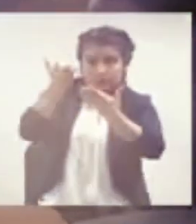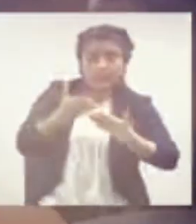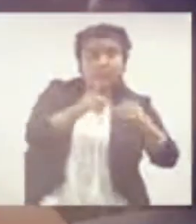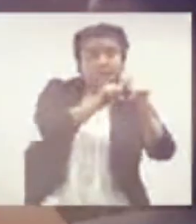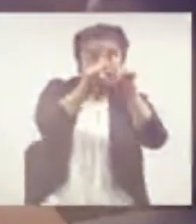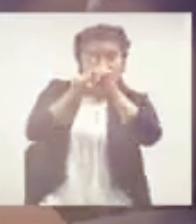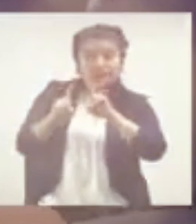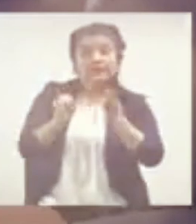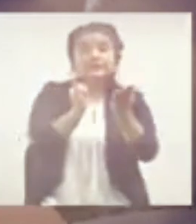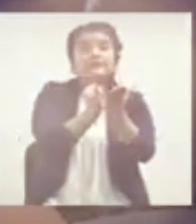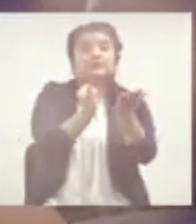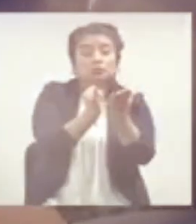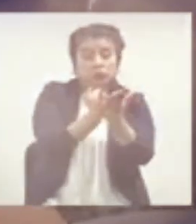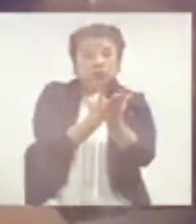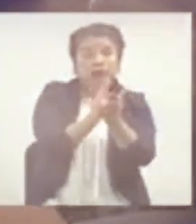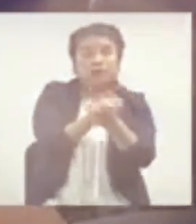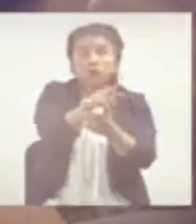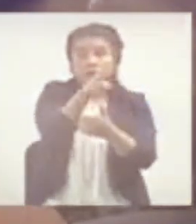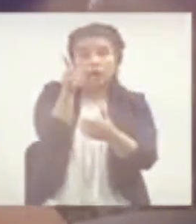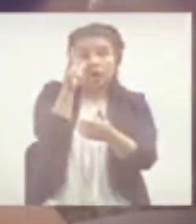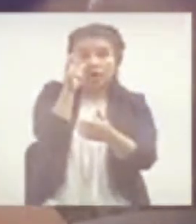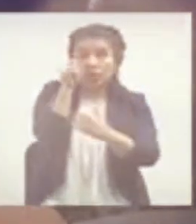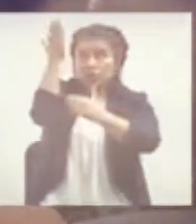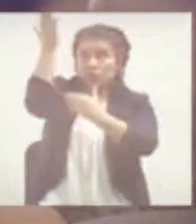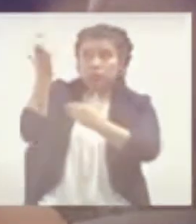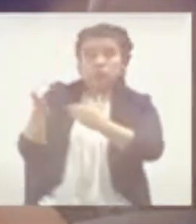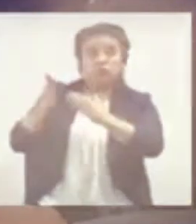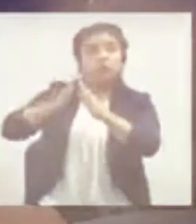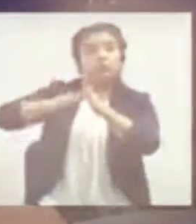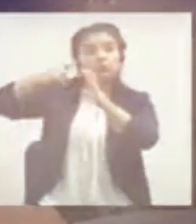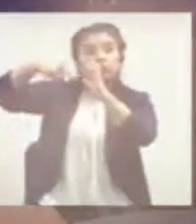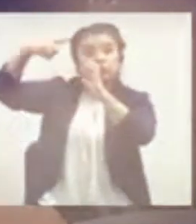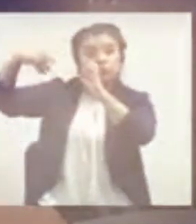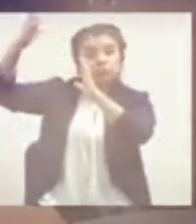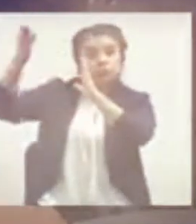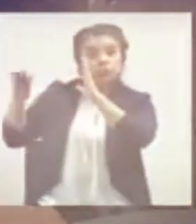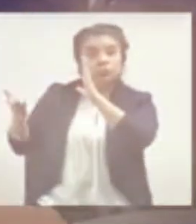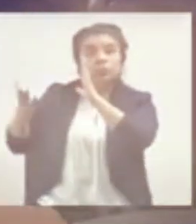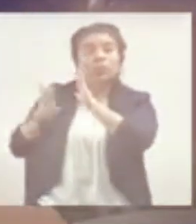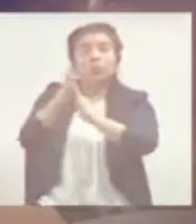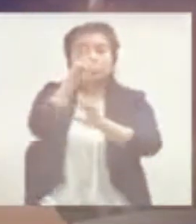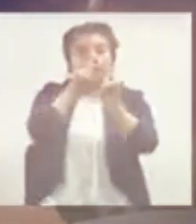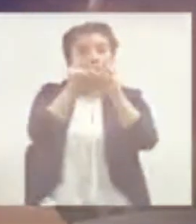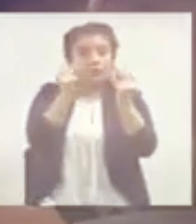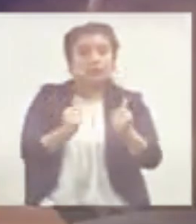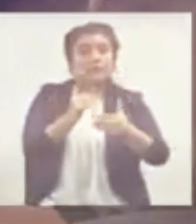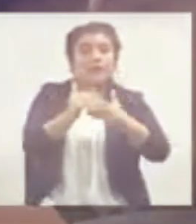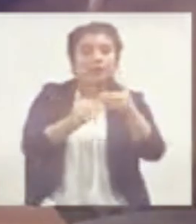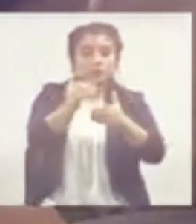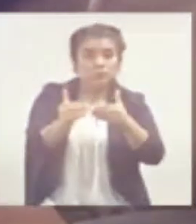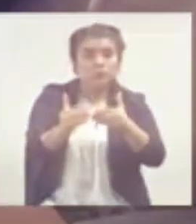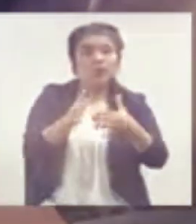diferentes instituciones. Ustedes lo ven en el gráfico que está en pantalla y de forma rápida procedería